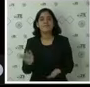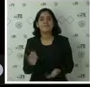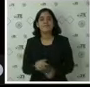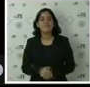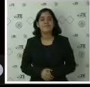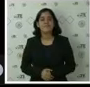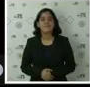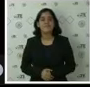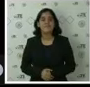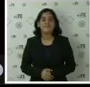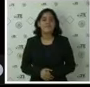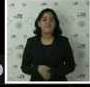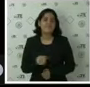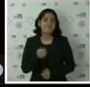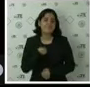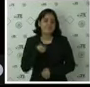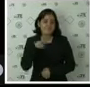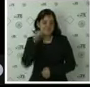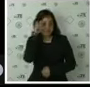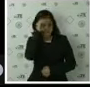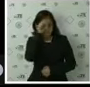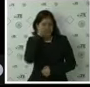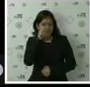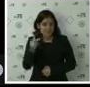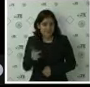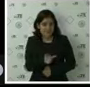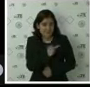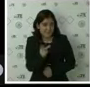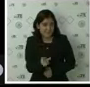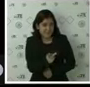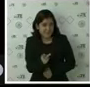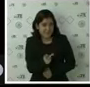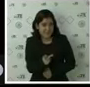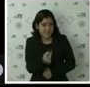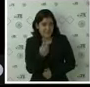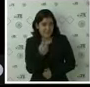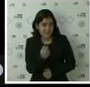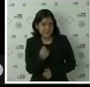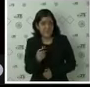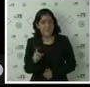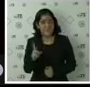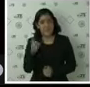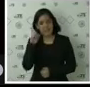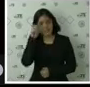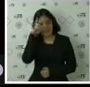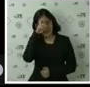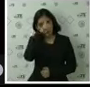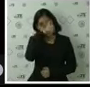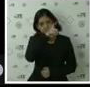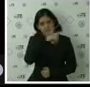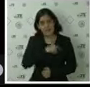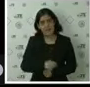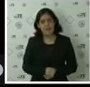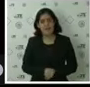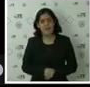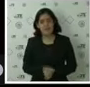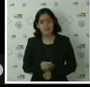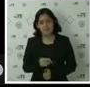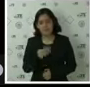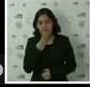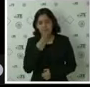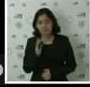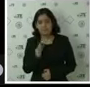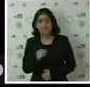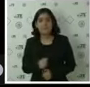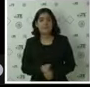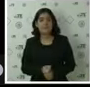mi parecer esta pregunta es bastante complicada, pero muy importante, en especial pues este año que serán elecciones, ¿no? Y no será